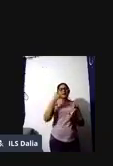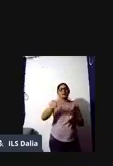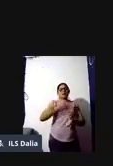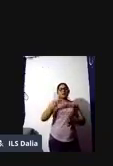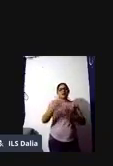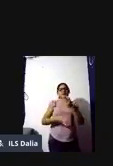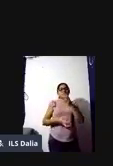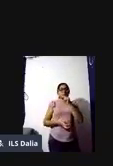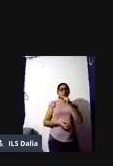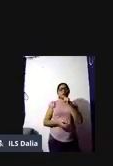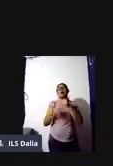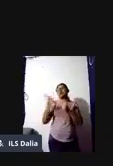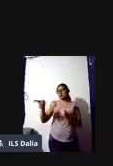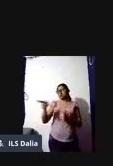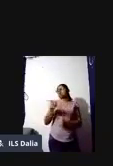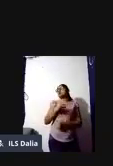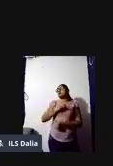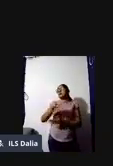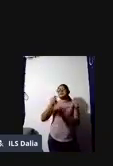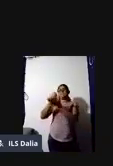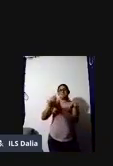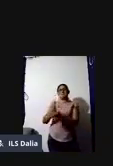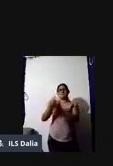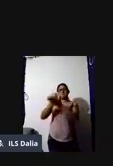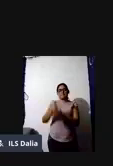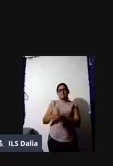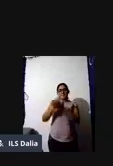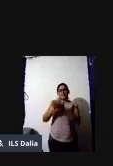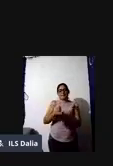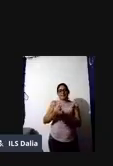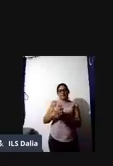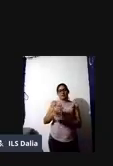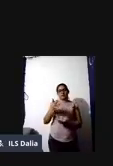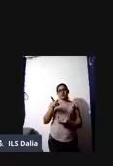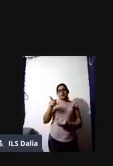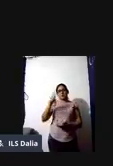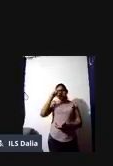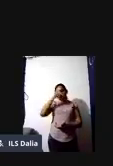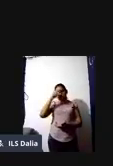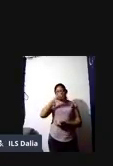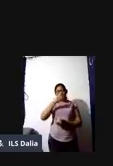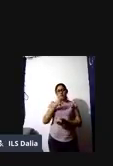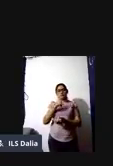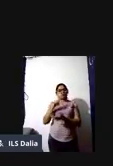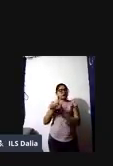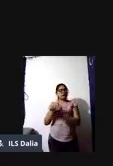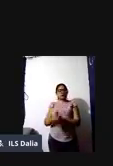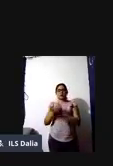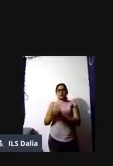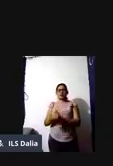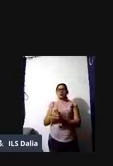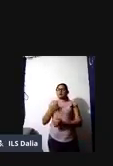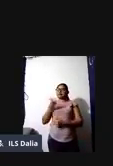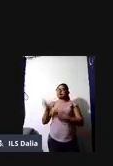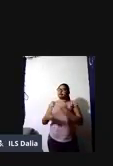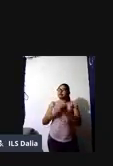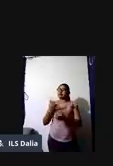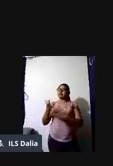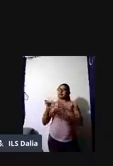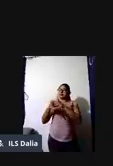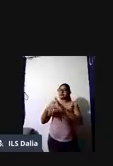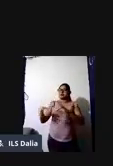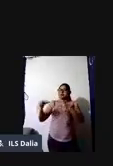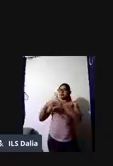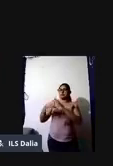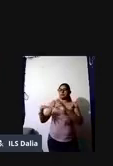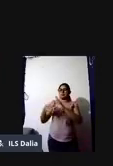terapia. Siempre está la oportunidad de sacar a la luz estos sentimientos con una terapeuta